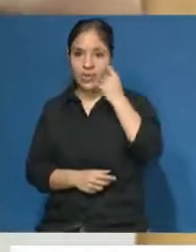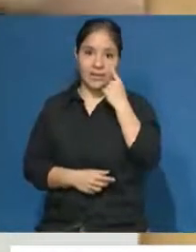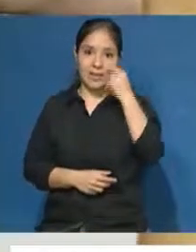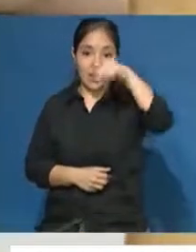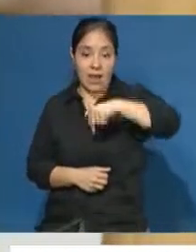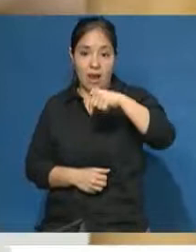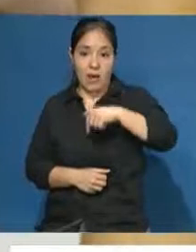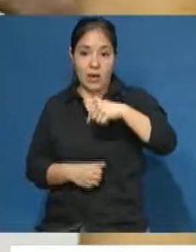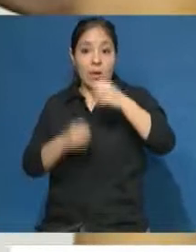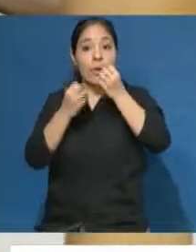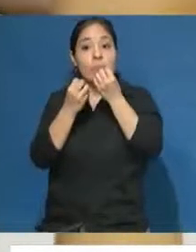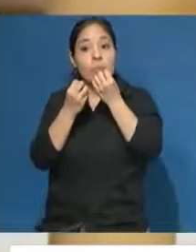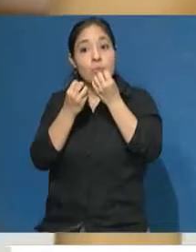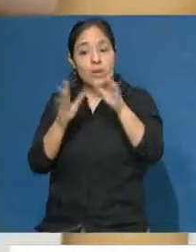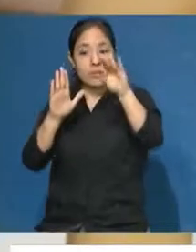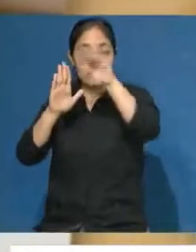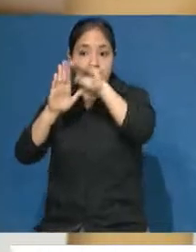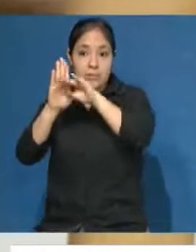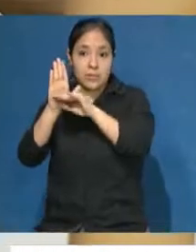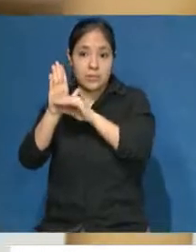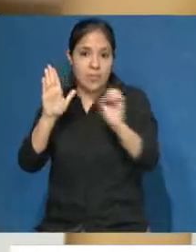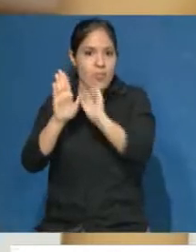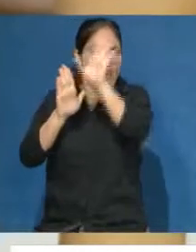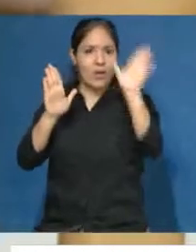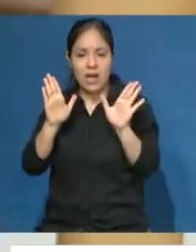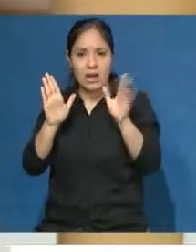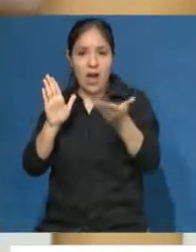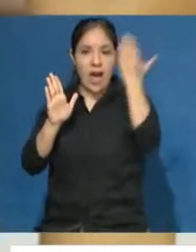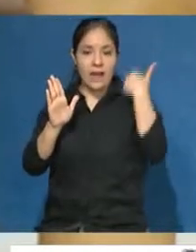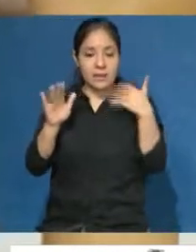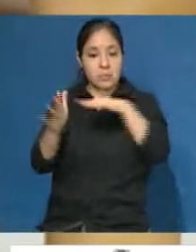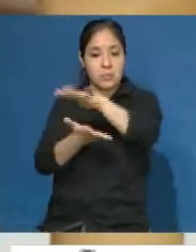es muy explícita la redacción que votó el pueblo en ese momento.